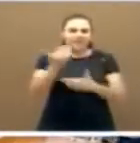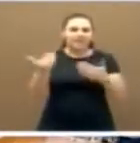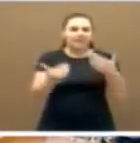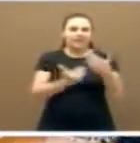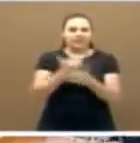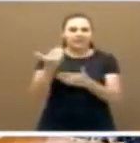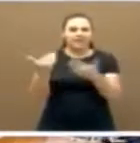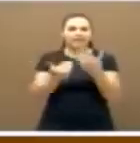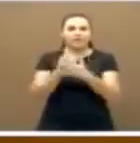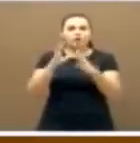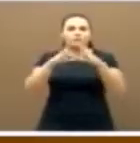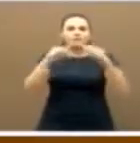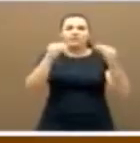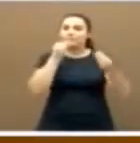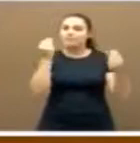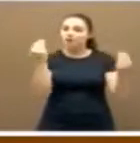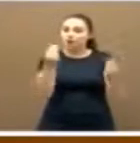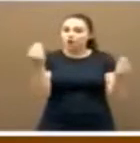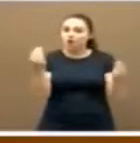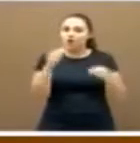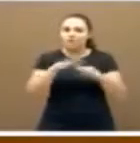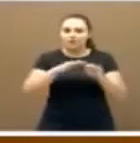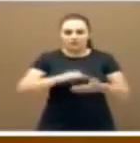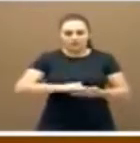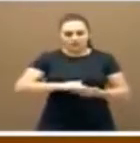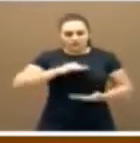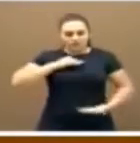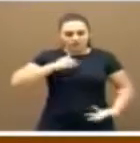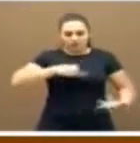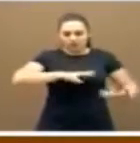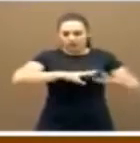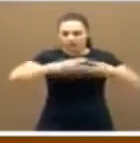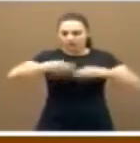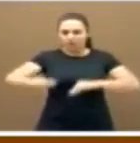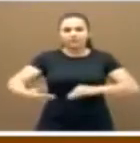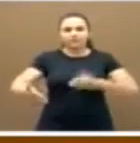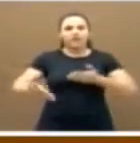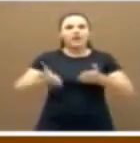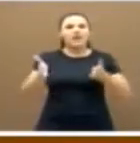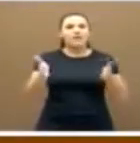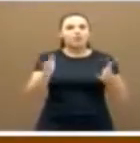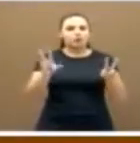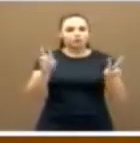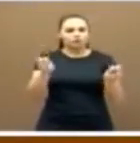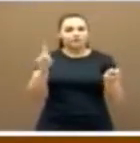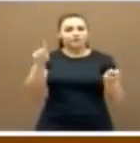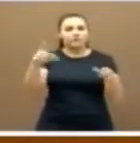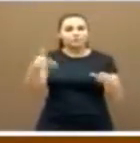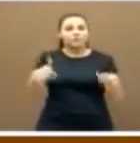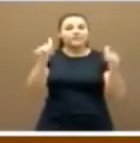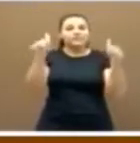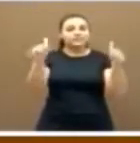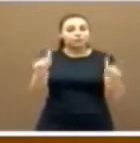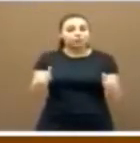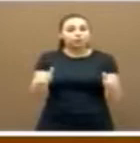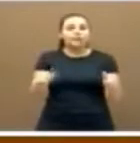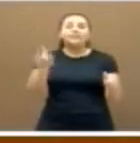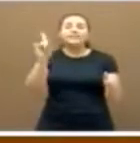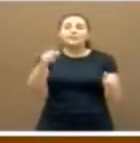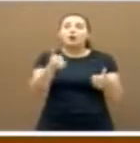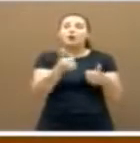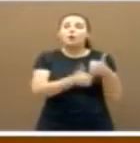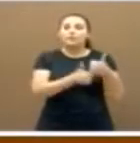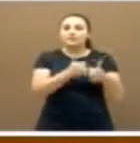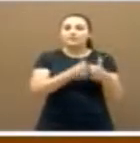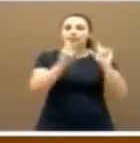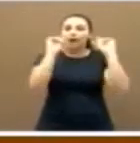una universidad mejor, con mayor capacidad de adaptación a los nuevos tiempos, donde, siendo importantes los títulos, lo sean sobre todo las competencias y